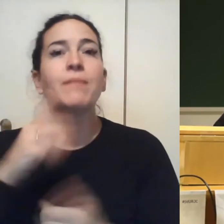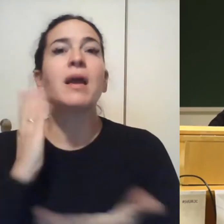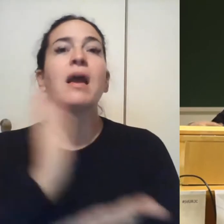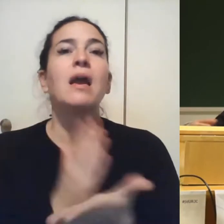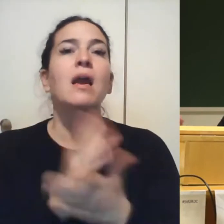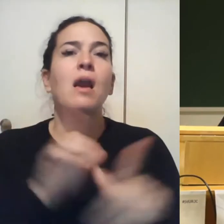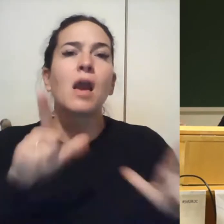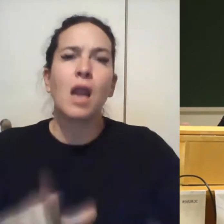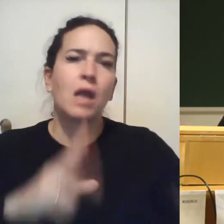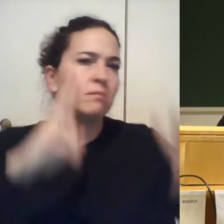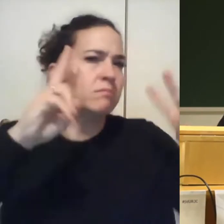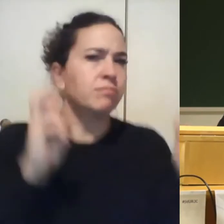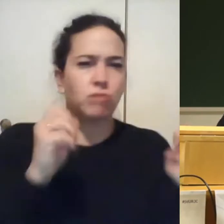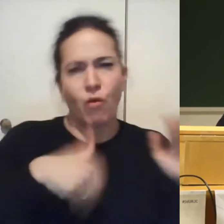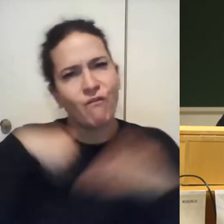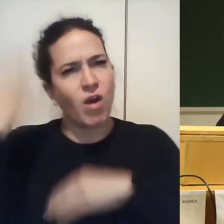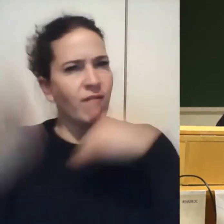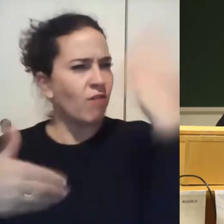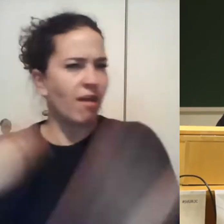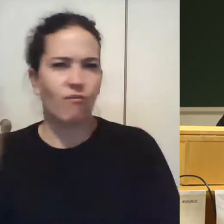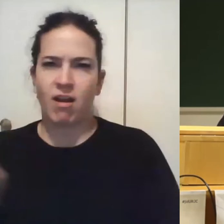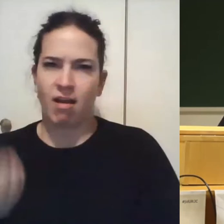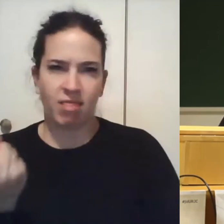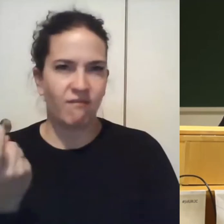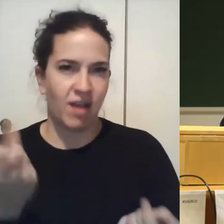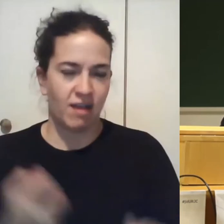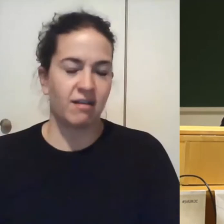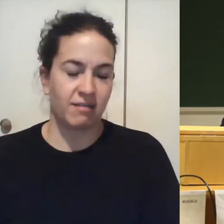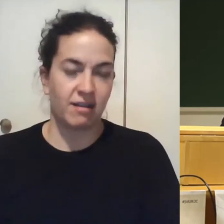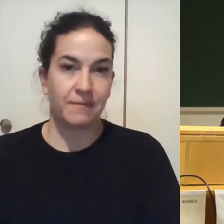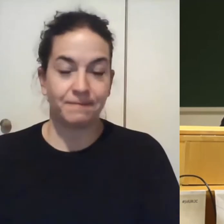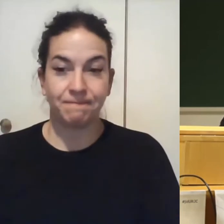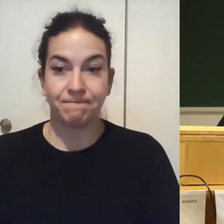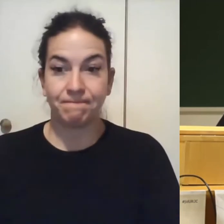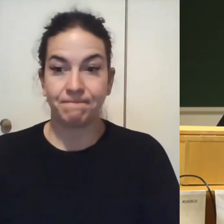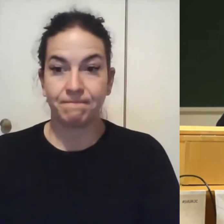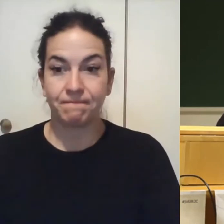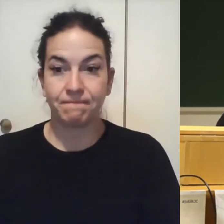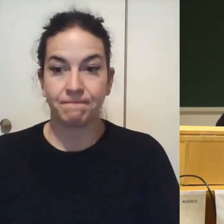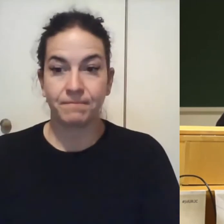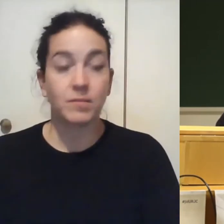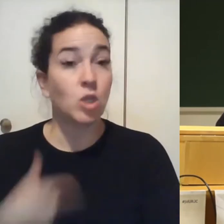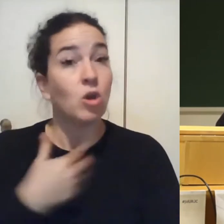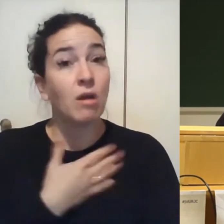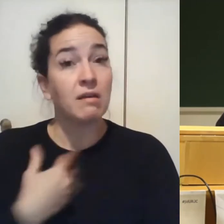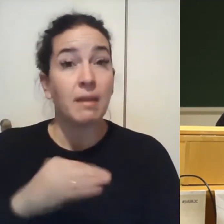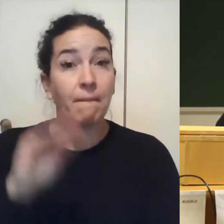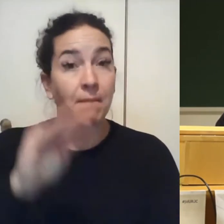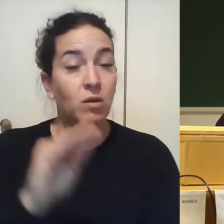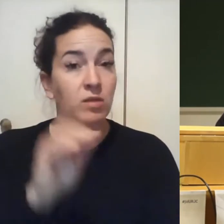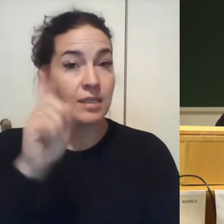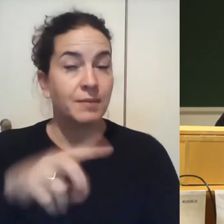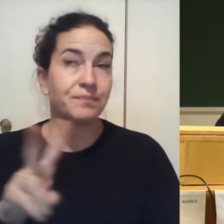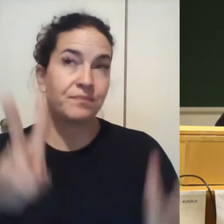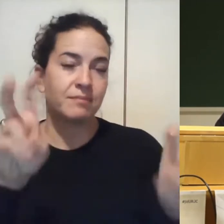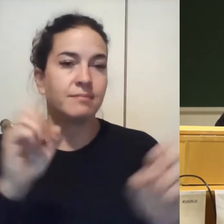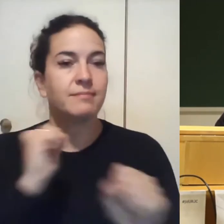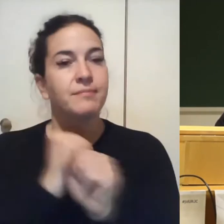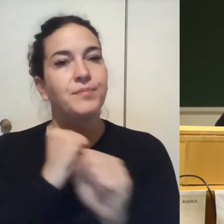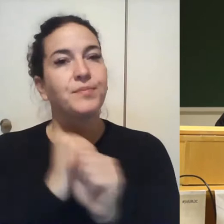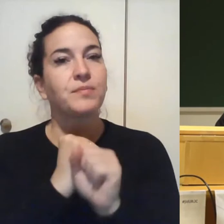¿no? Esa necesidad. Yo os quería preguntar respecto al trabajo